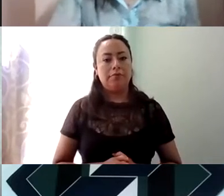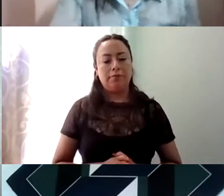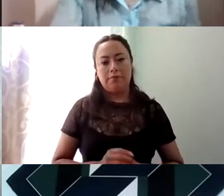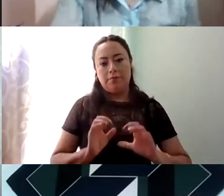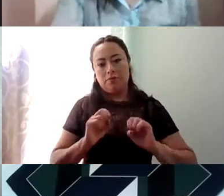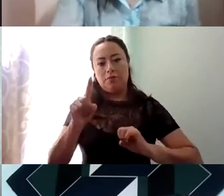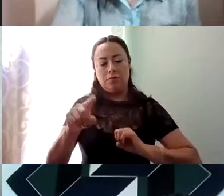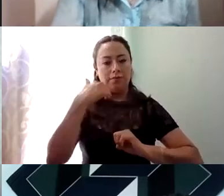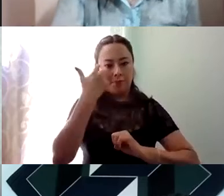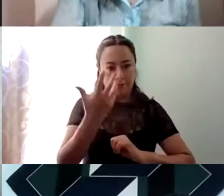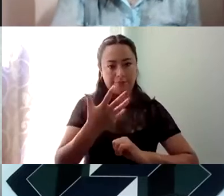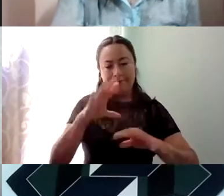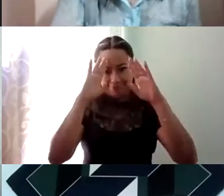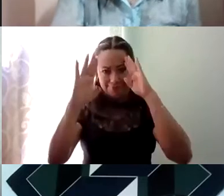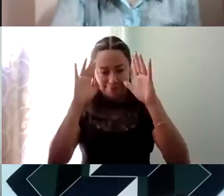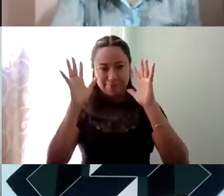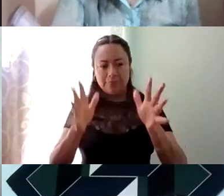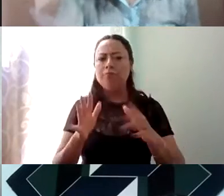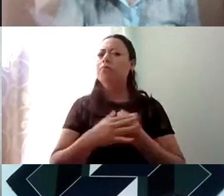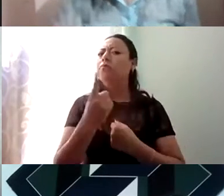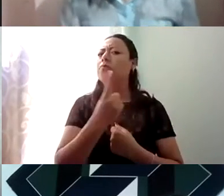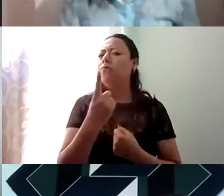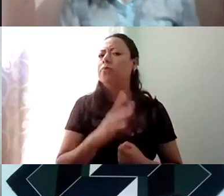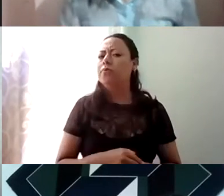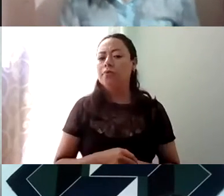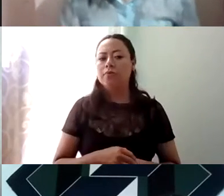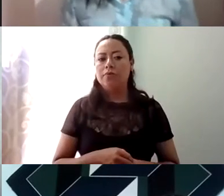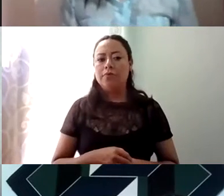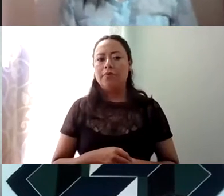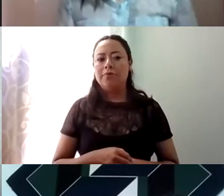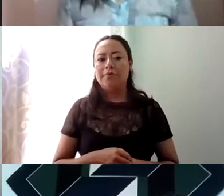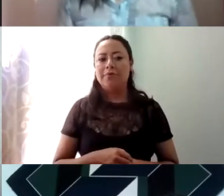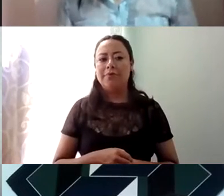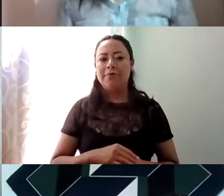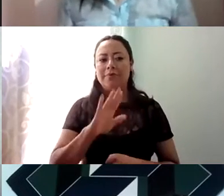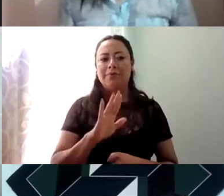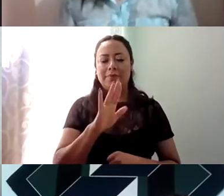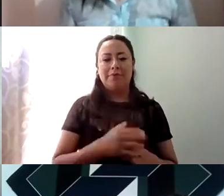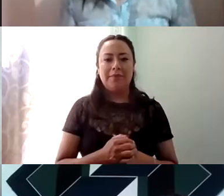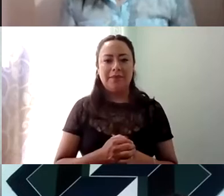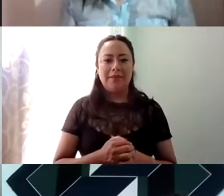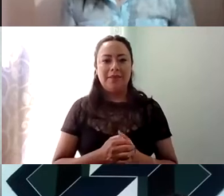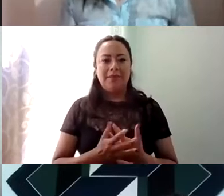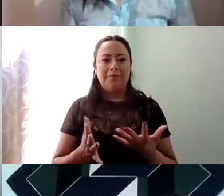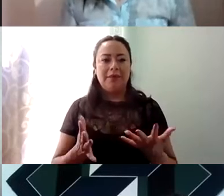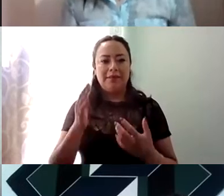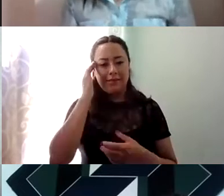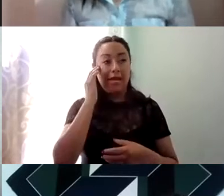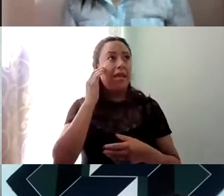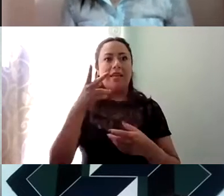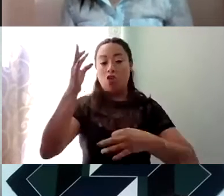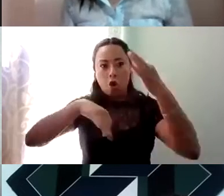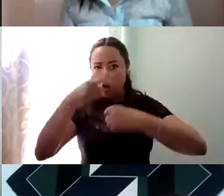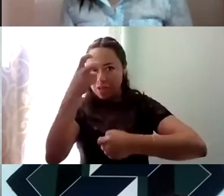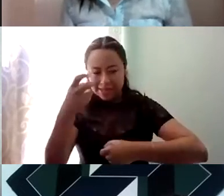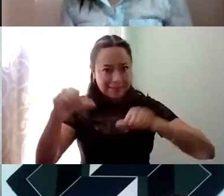pensadas, sobre todo porque yo creo que llegaron para quedarse con esta pandemia. Bueno, esperemos que la pandemia se vaya, ¿verdad? Pero yo creo